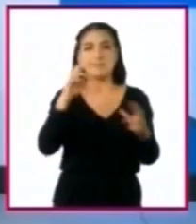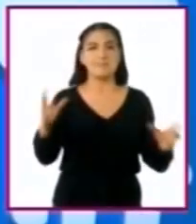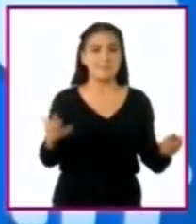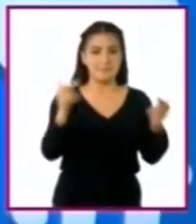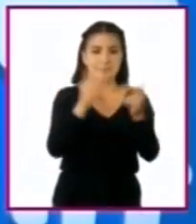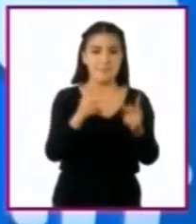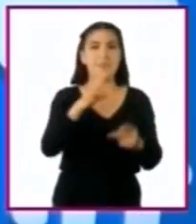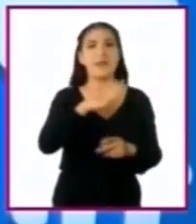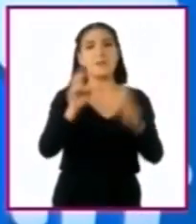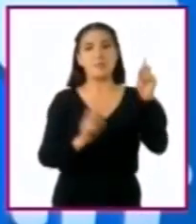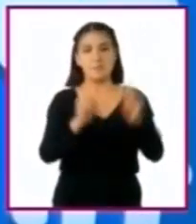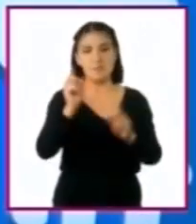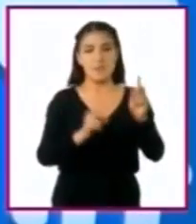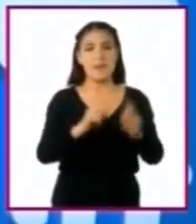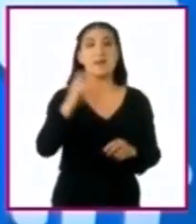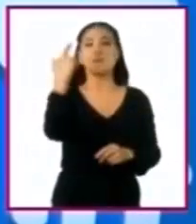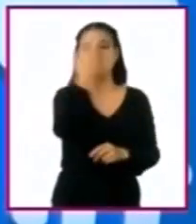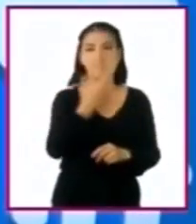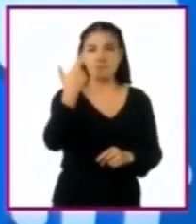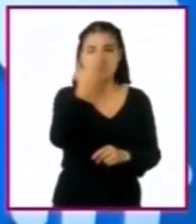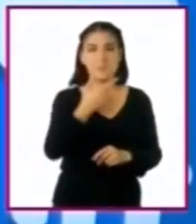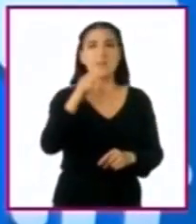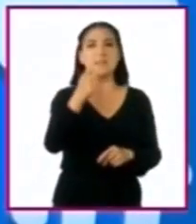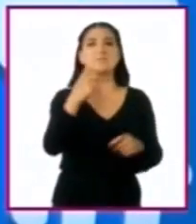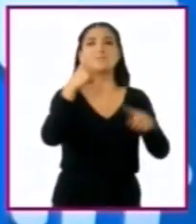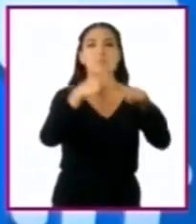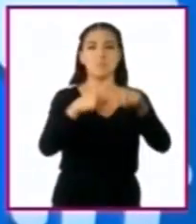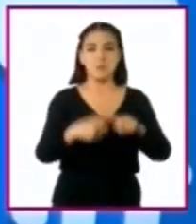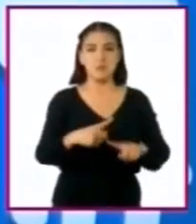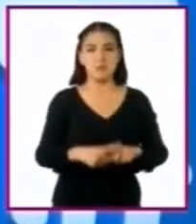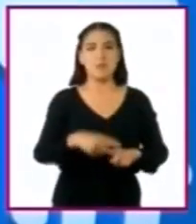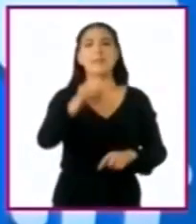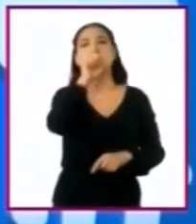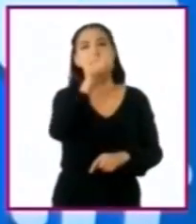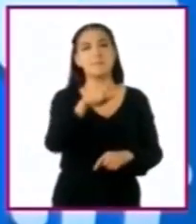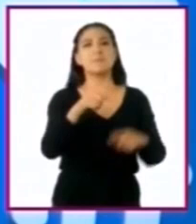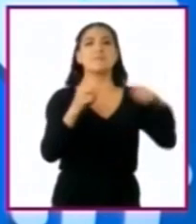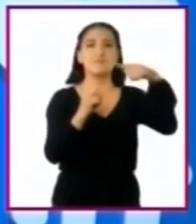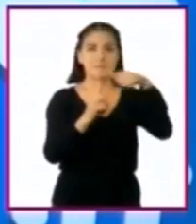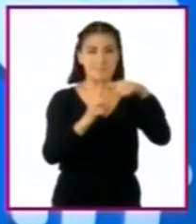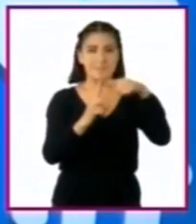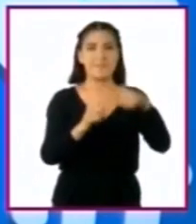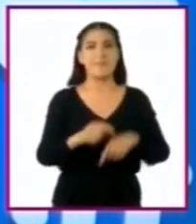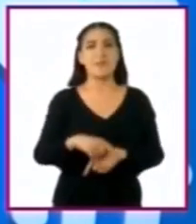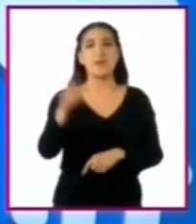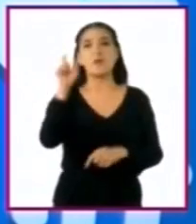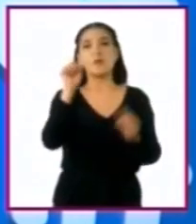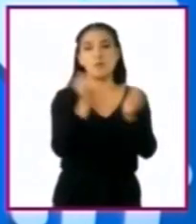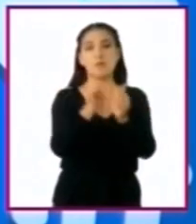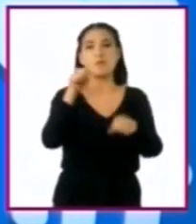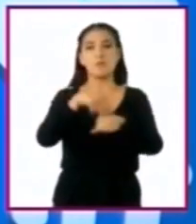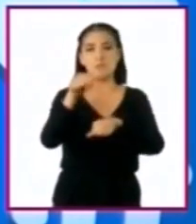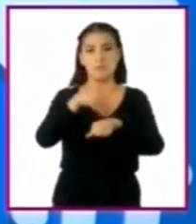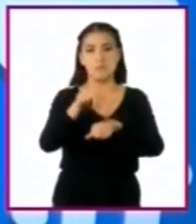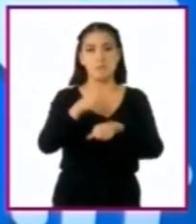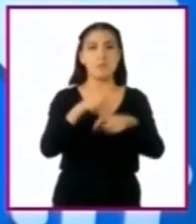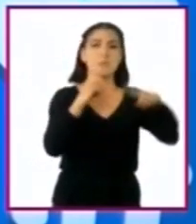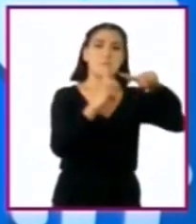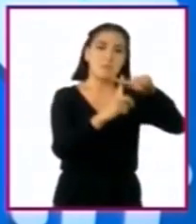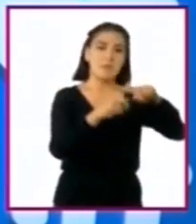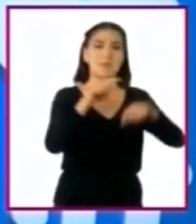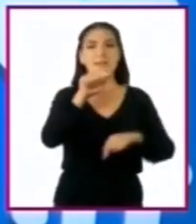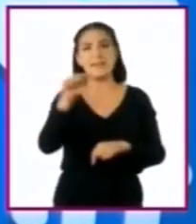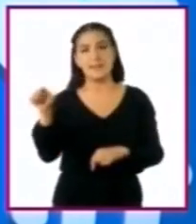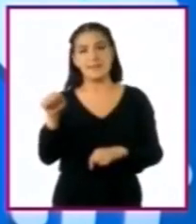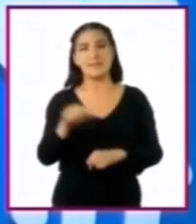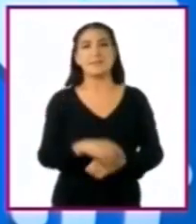aclararlas. Analizaremos la multiplicación y posteriormente la división, con números decimales positivos y